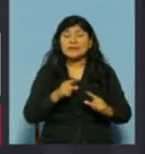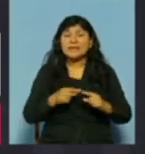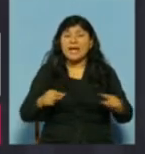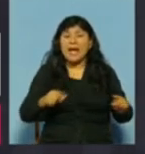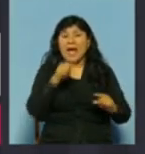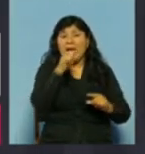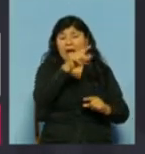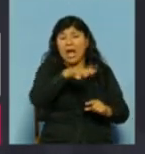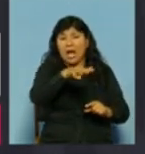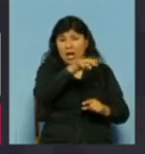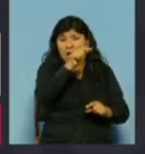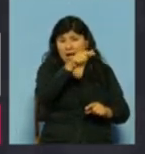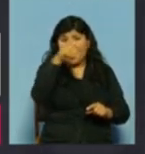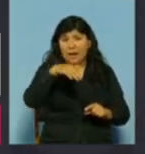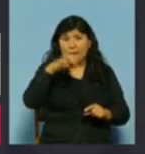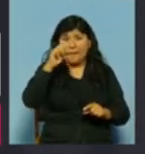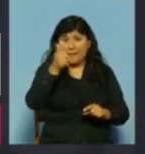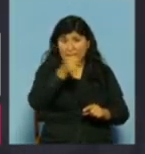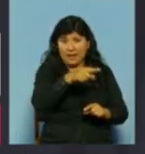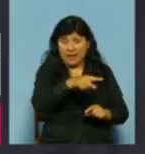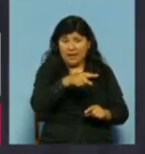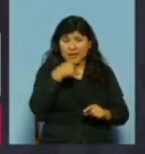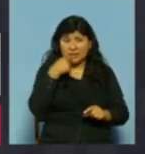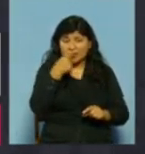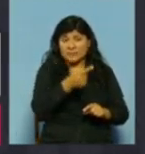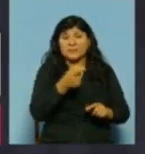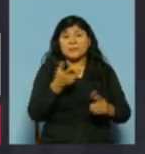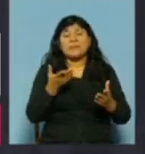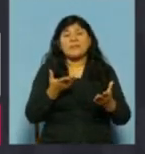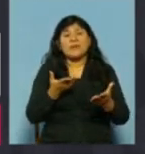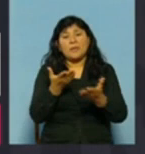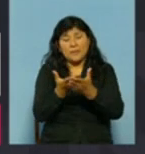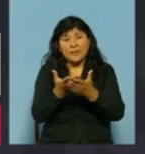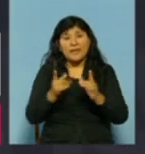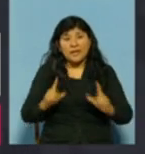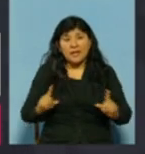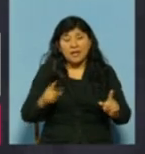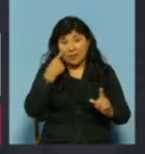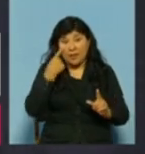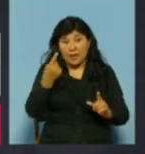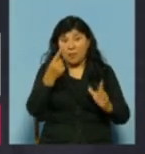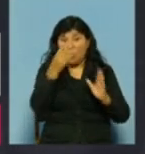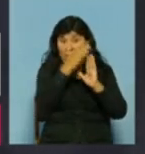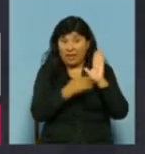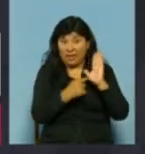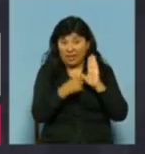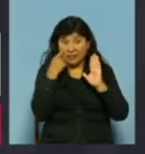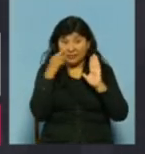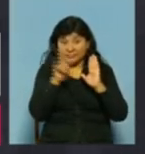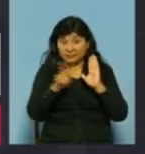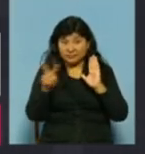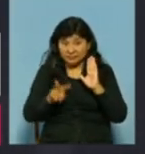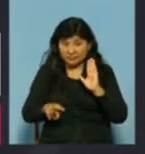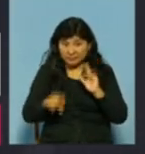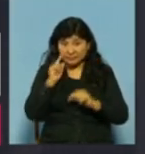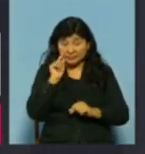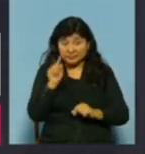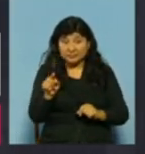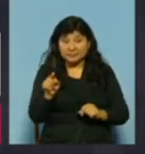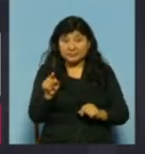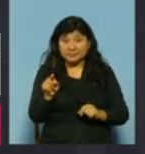del MPA, obviamente, en los datos personales. Ahí En está solicitar justamente esto. La denuncia en pantalla. La denuncia es